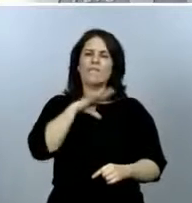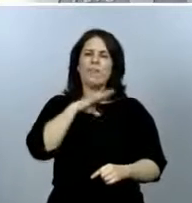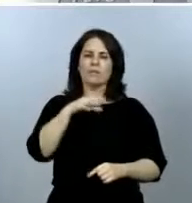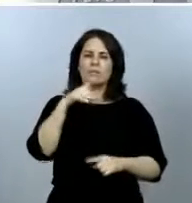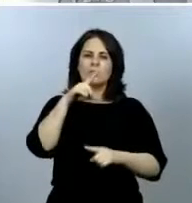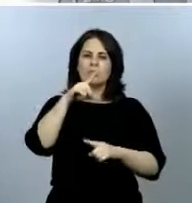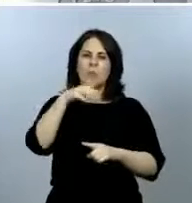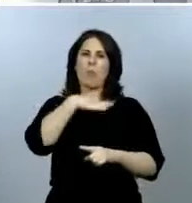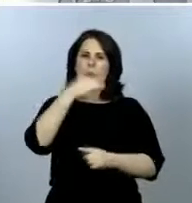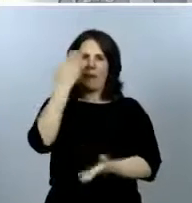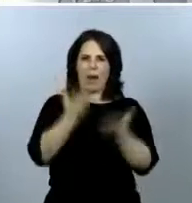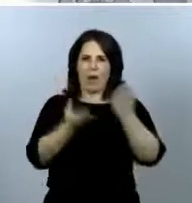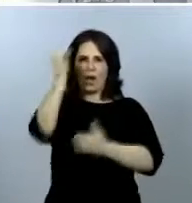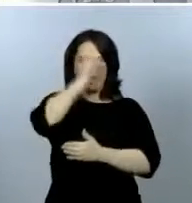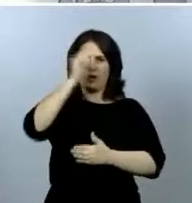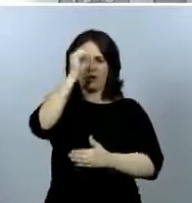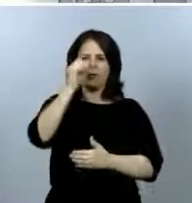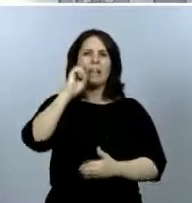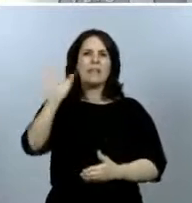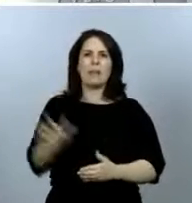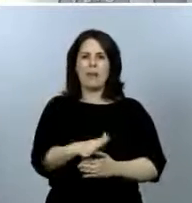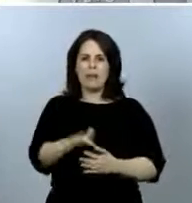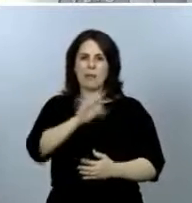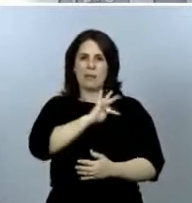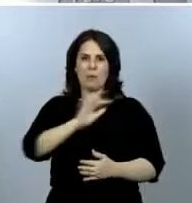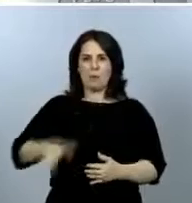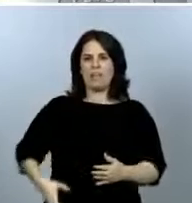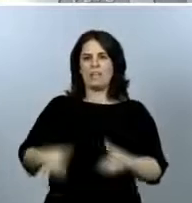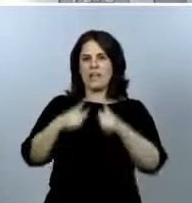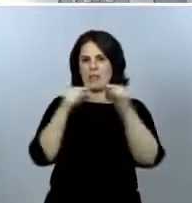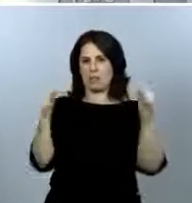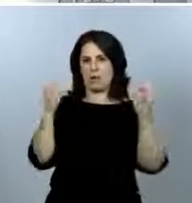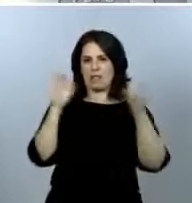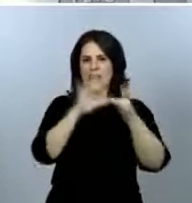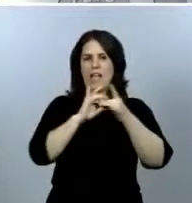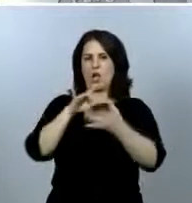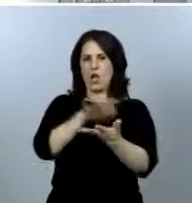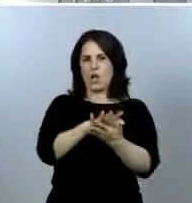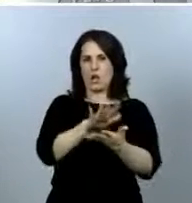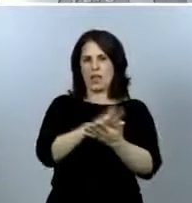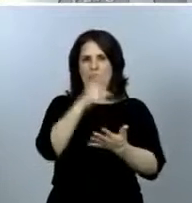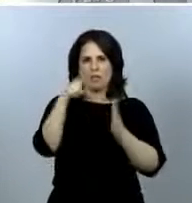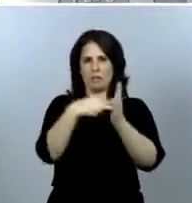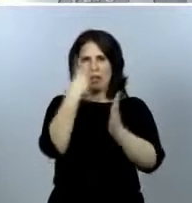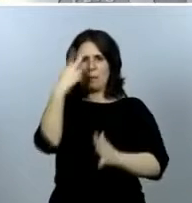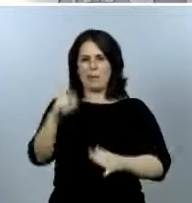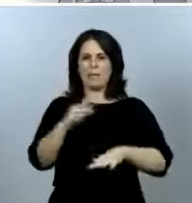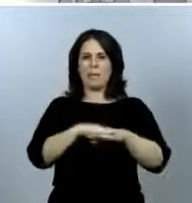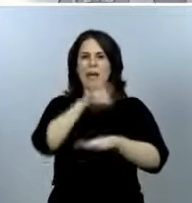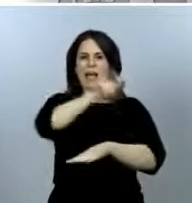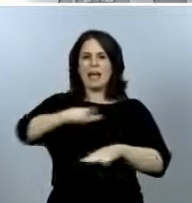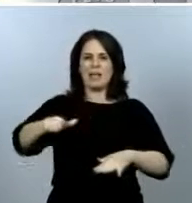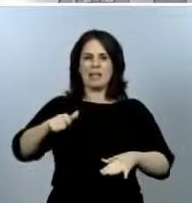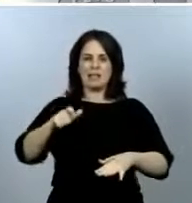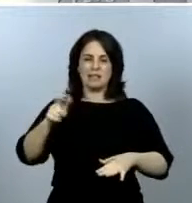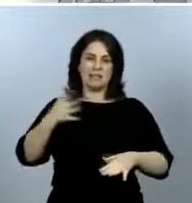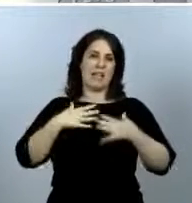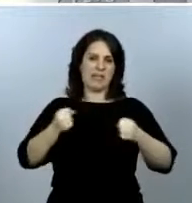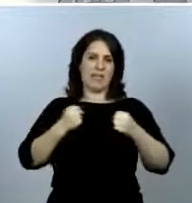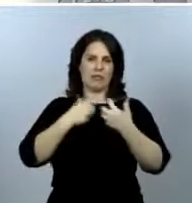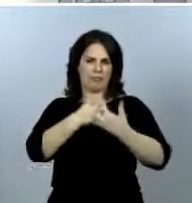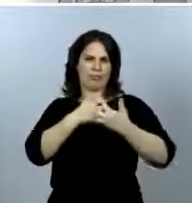la concesión del premio princesa de asturias de la concordia 2020 a los sanitarios españoles que combaten el cob y en primera línea